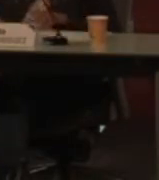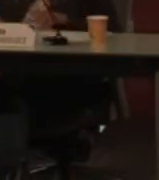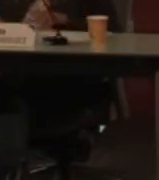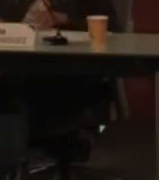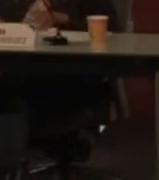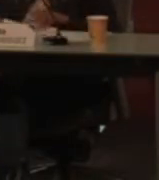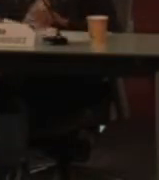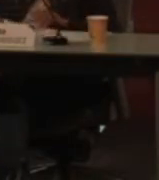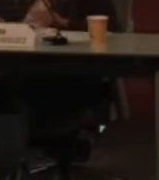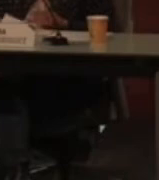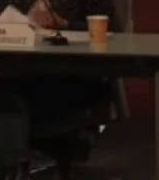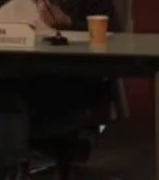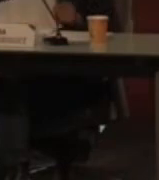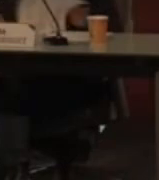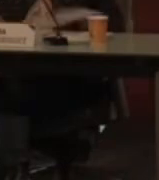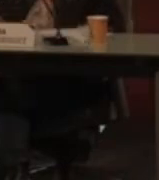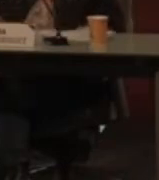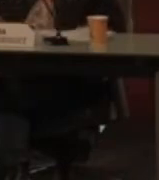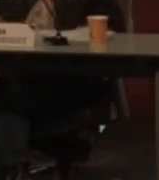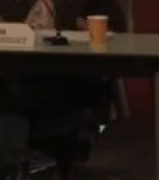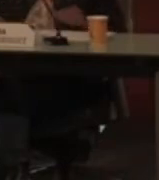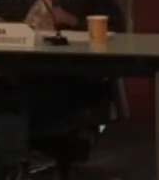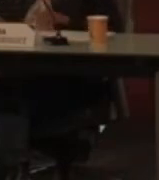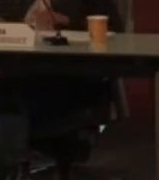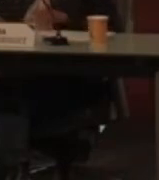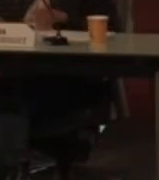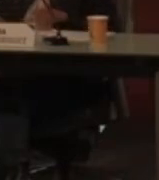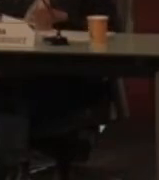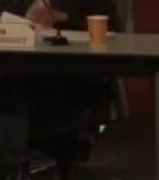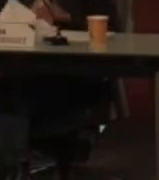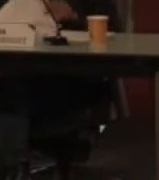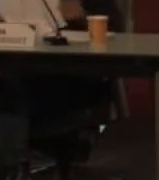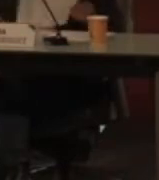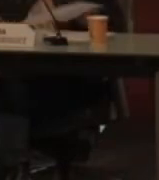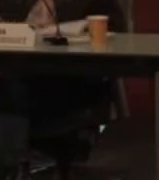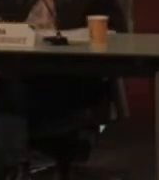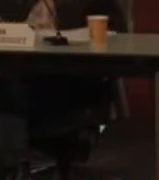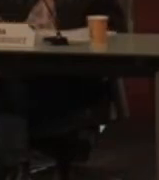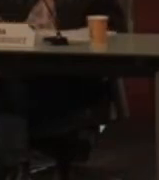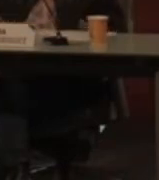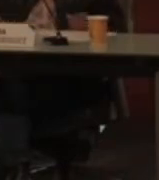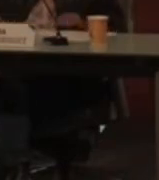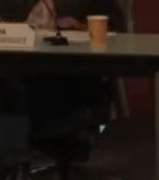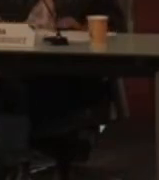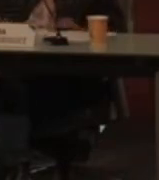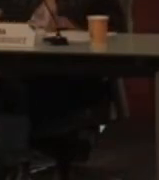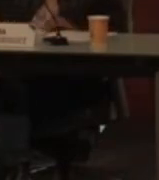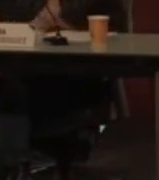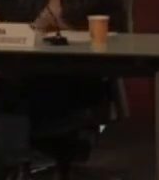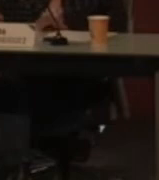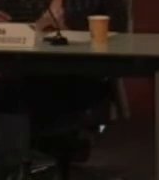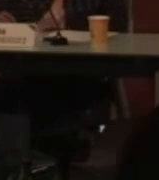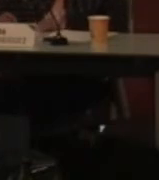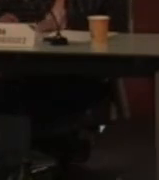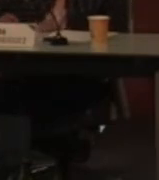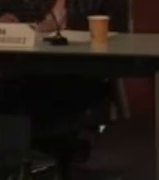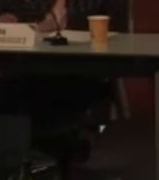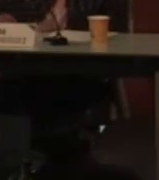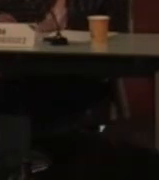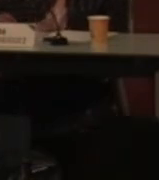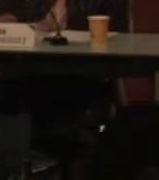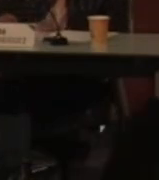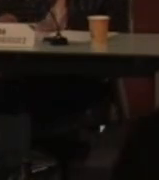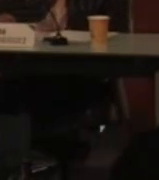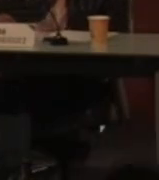espacios este tipo de resistencias han venido denunciando, pues tiene que ver con esto que decía hace rato, cómo es